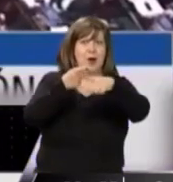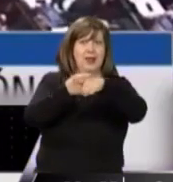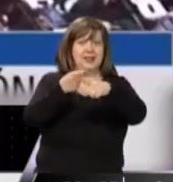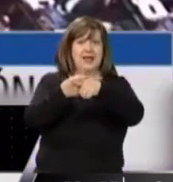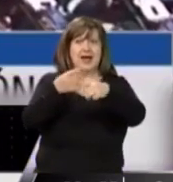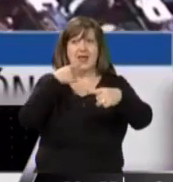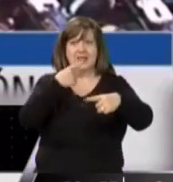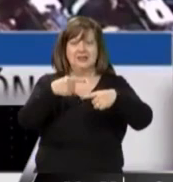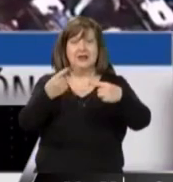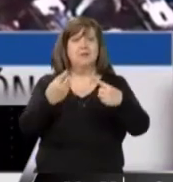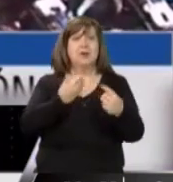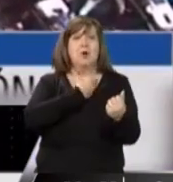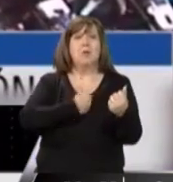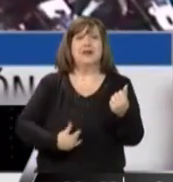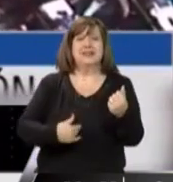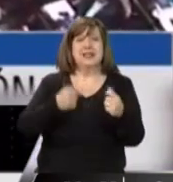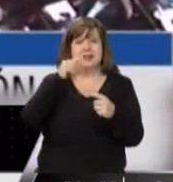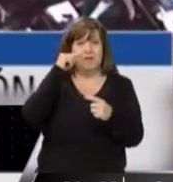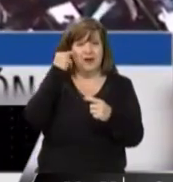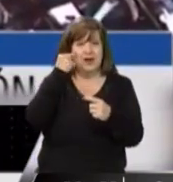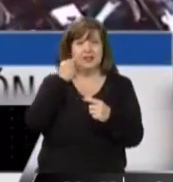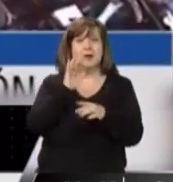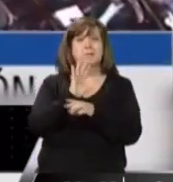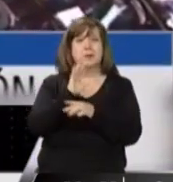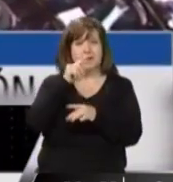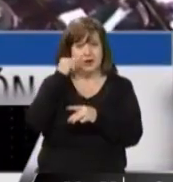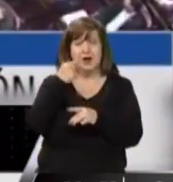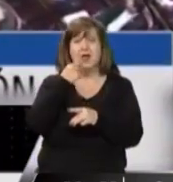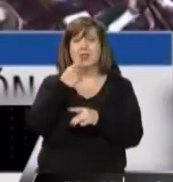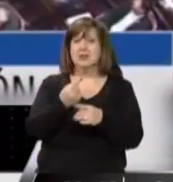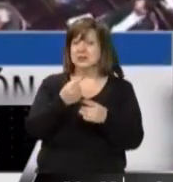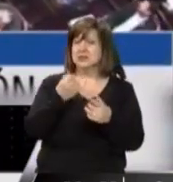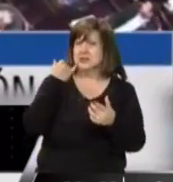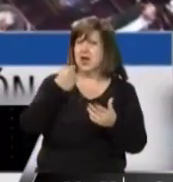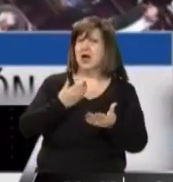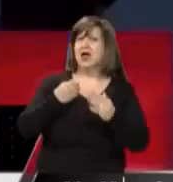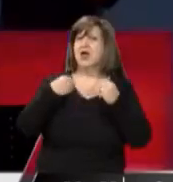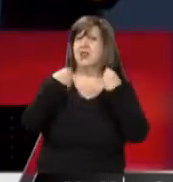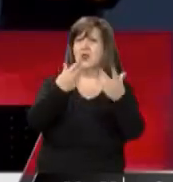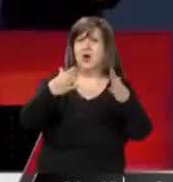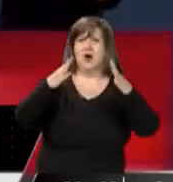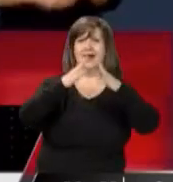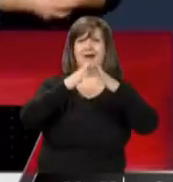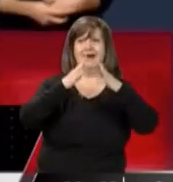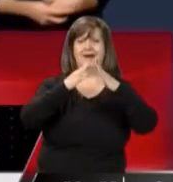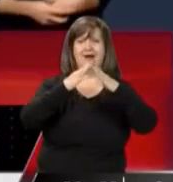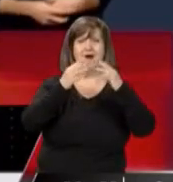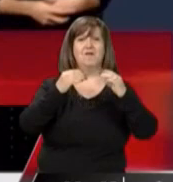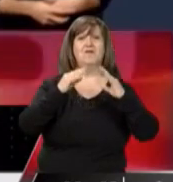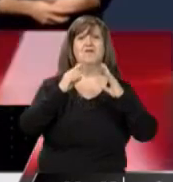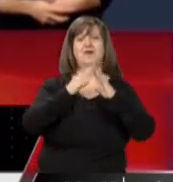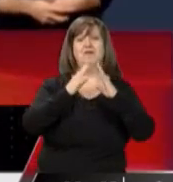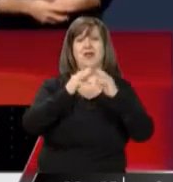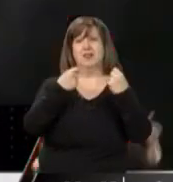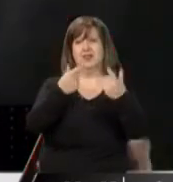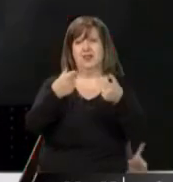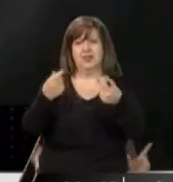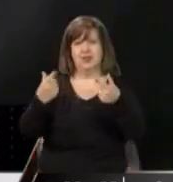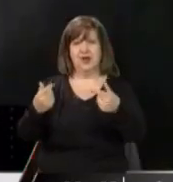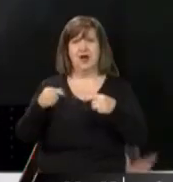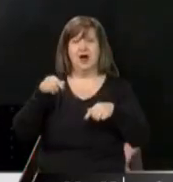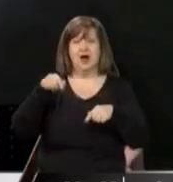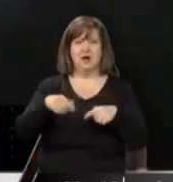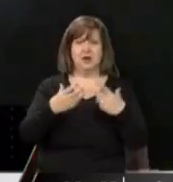a través del propio presidente Alberto Fernández quien aprovechó una entrega de viviendas para criticar al mecanismo